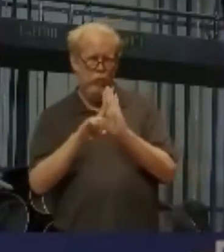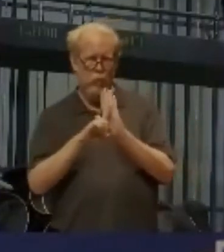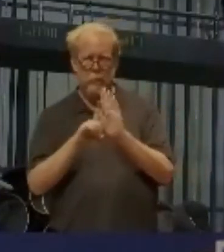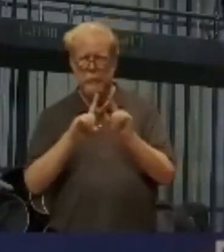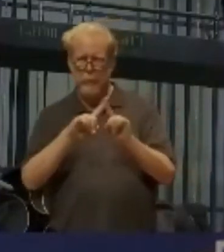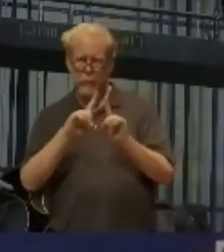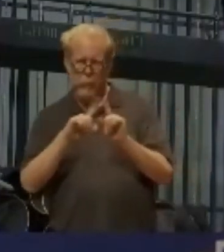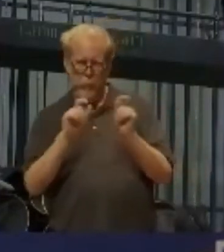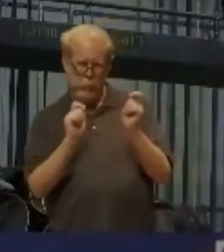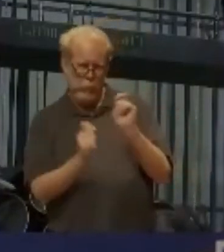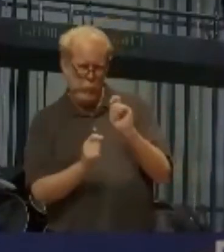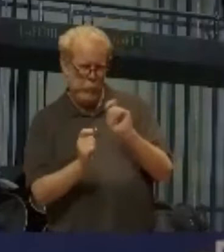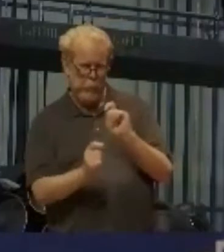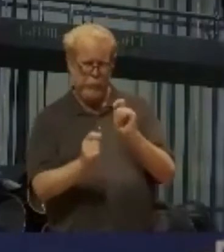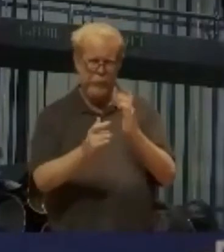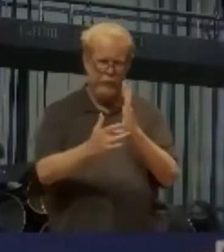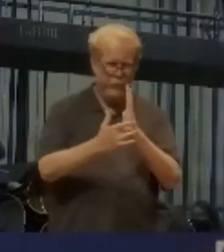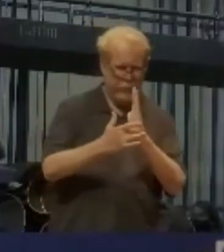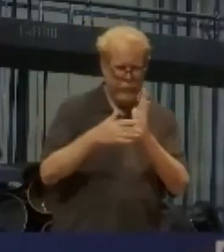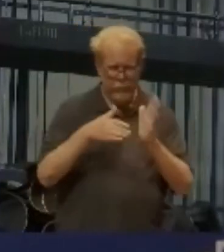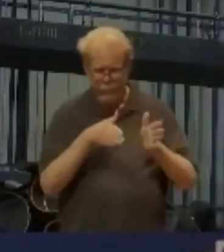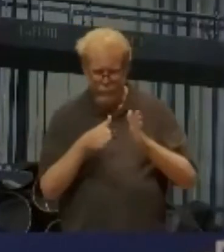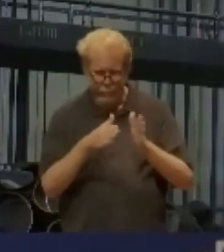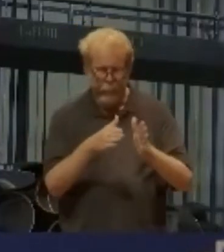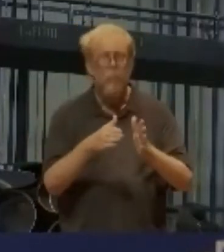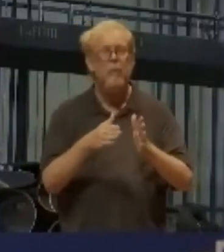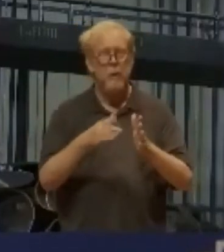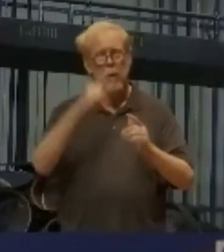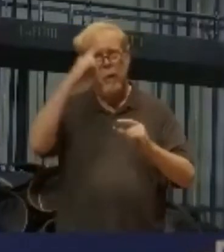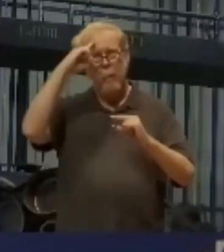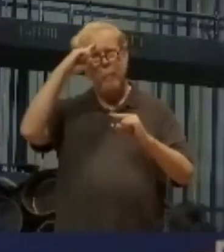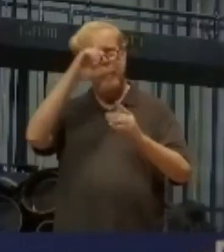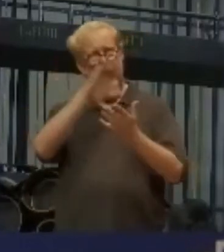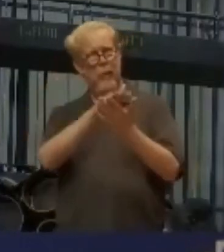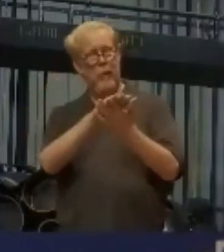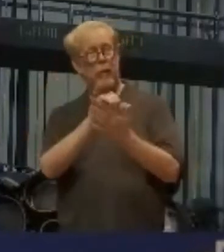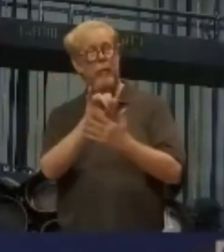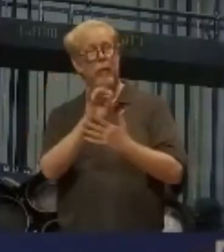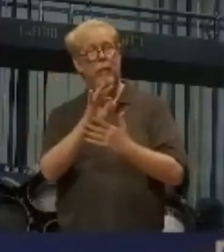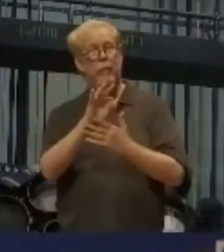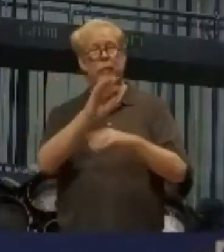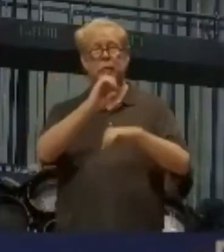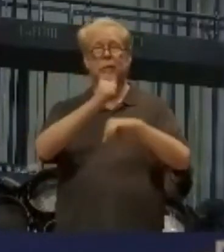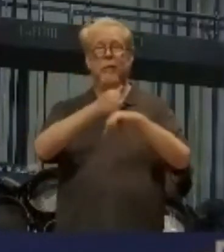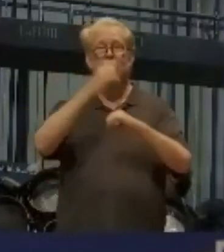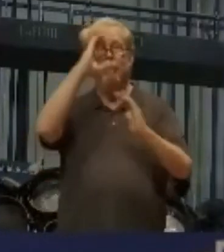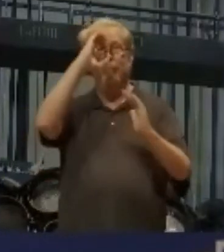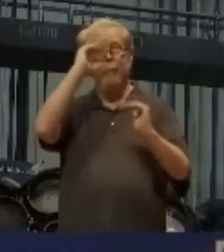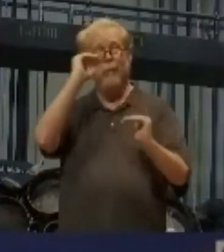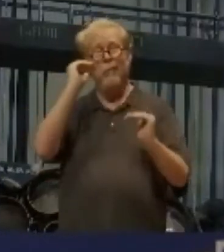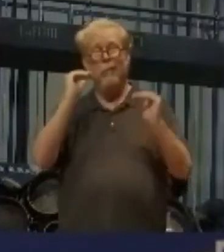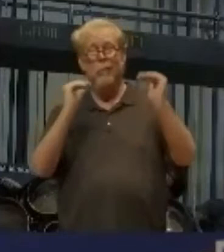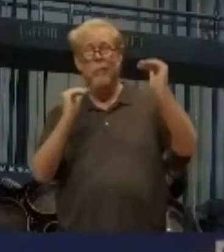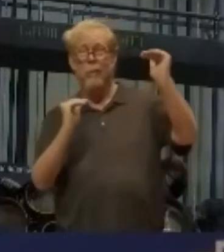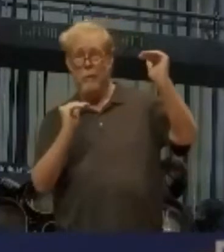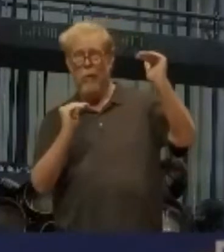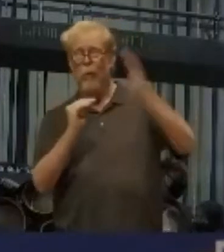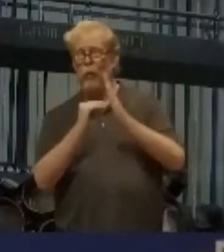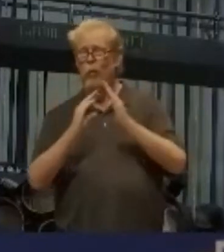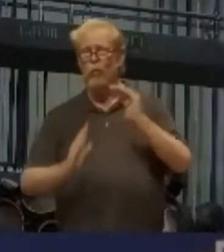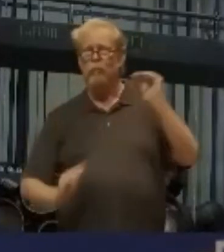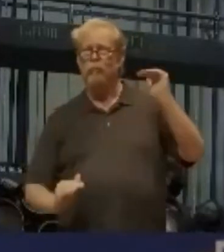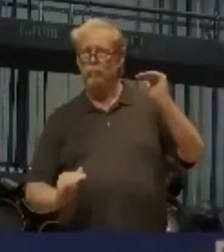las estrategias de reforma académica, él cree que los estudiantes van a mejorar y llegar más alto